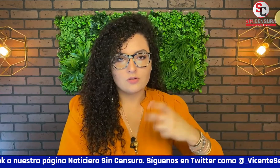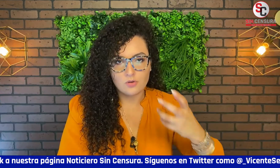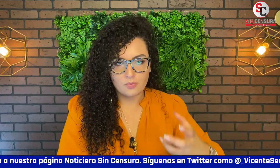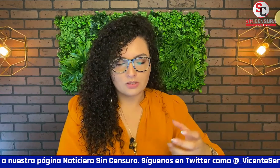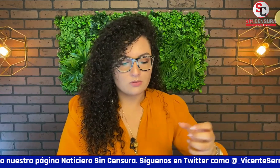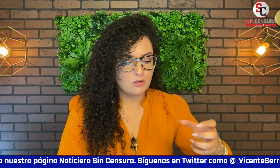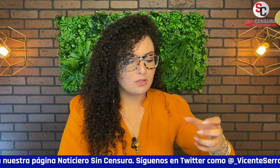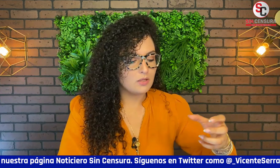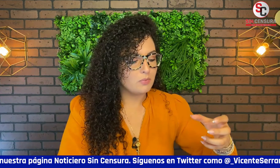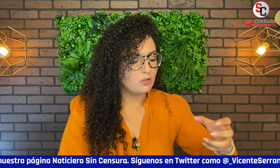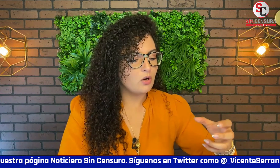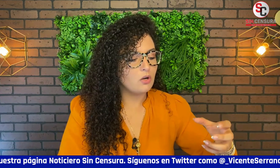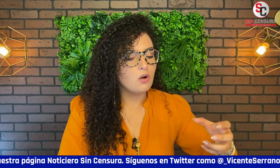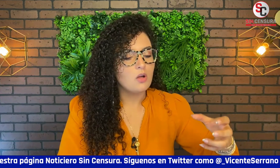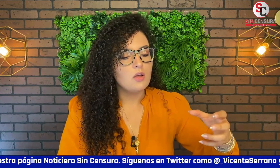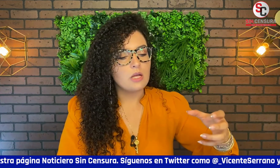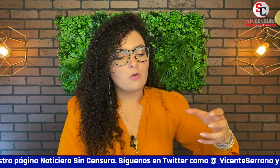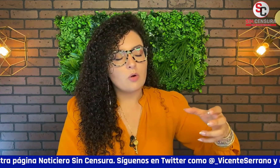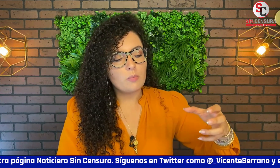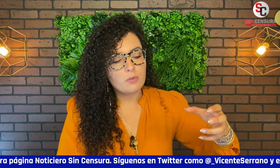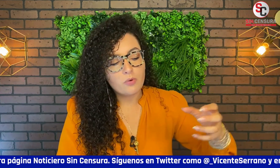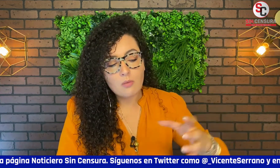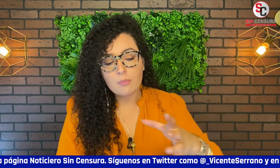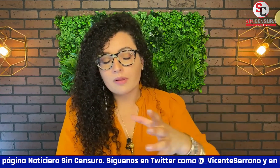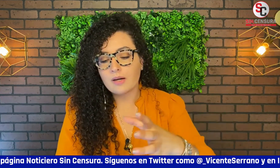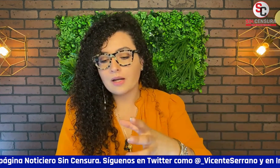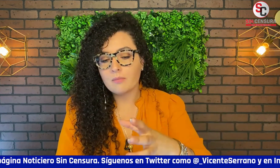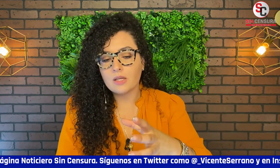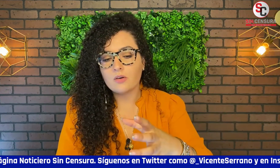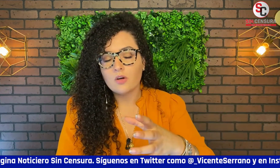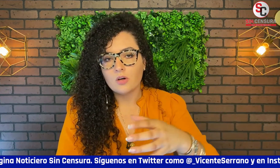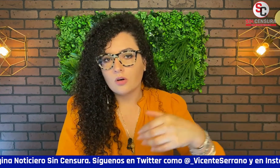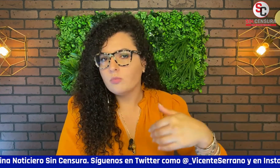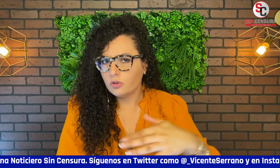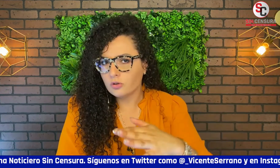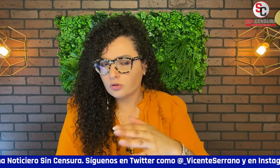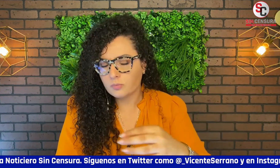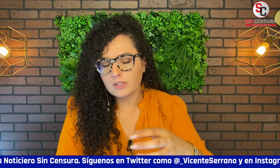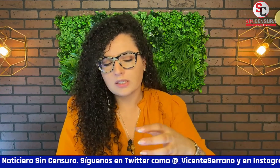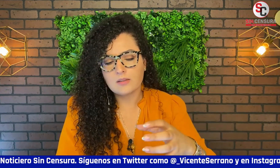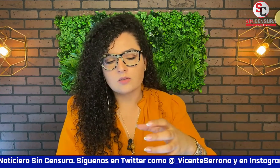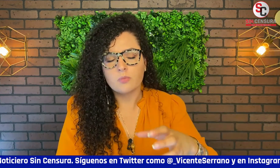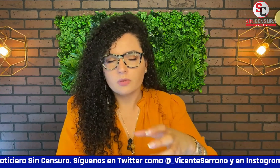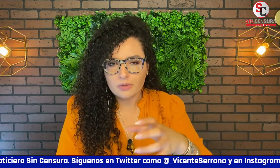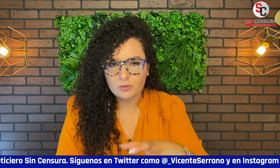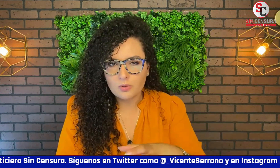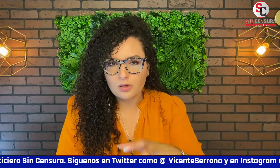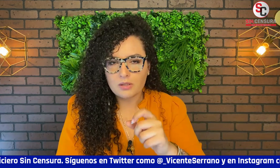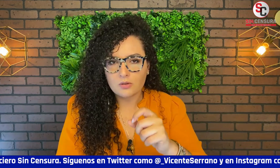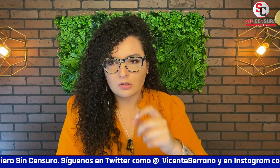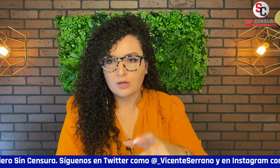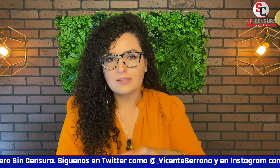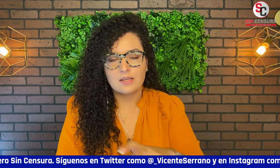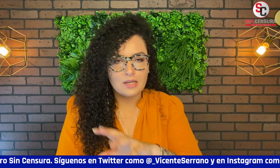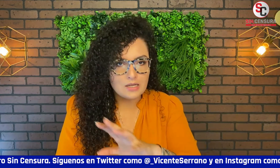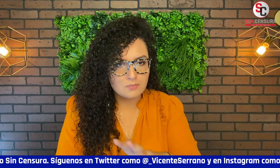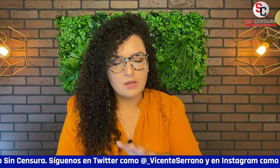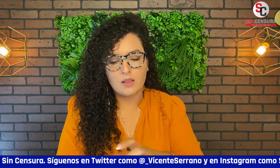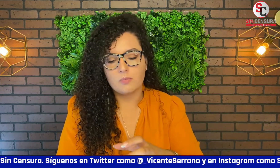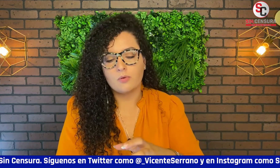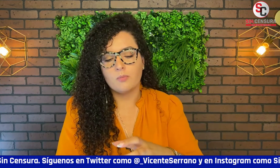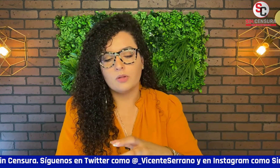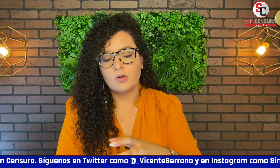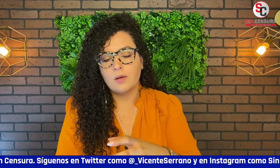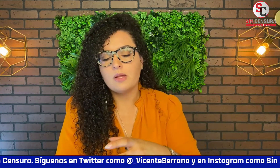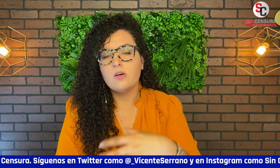de la nación, particularmente el petróleo, y luego el PRI vuelve a perder el camino con muchos otros expresidentes, ¿no? Pero particularmente cuando llega Salinas